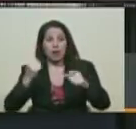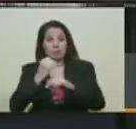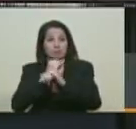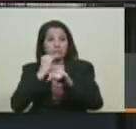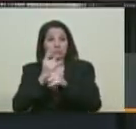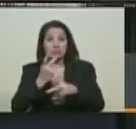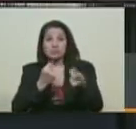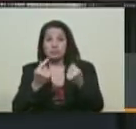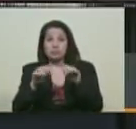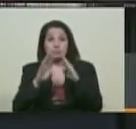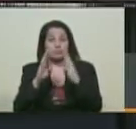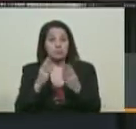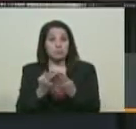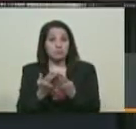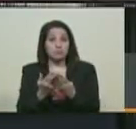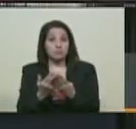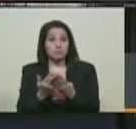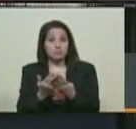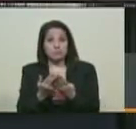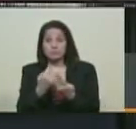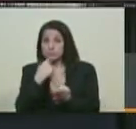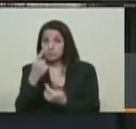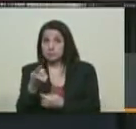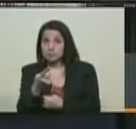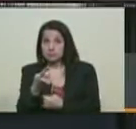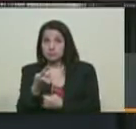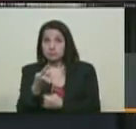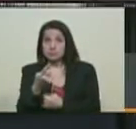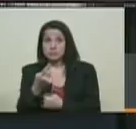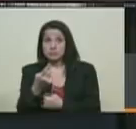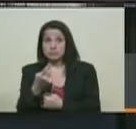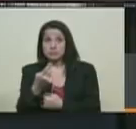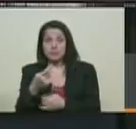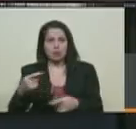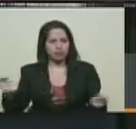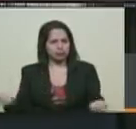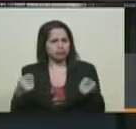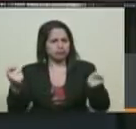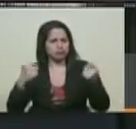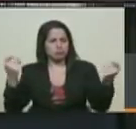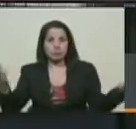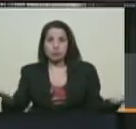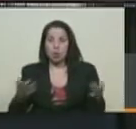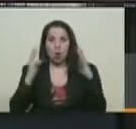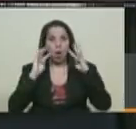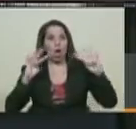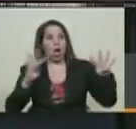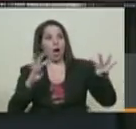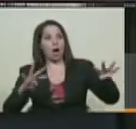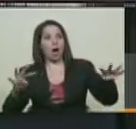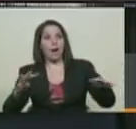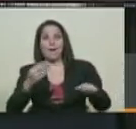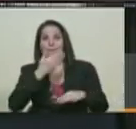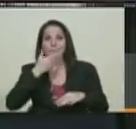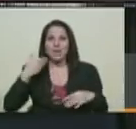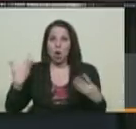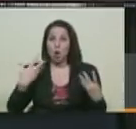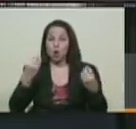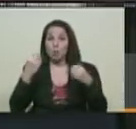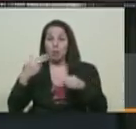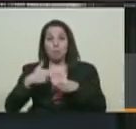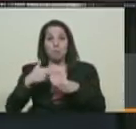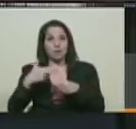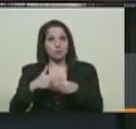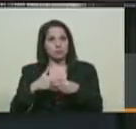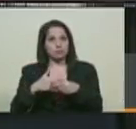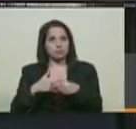mundo, tengo que decirlo, están motivados y maravillados con el lanzamiento del Petro.